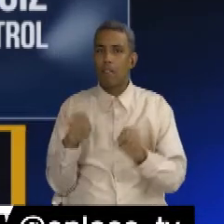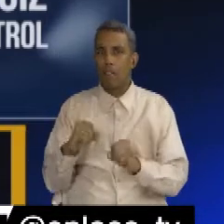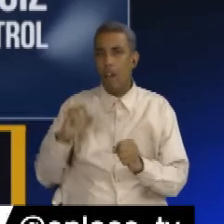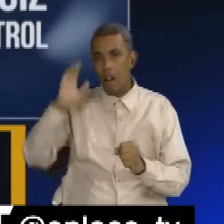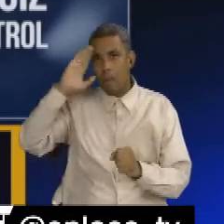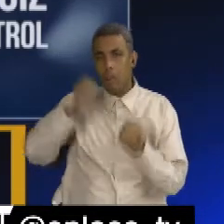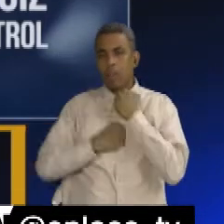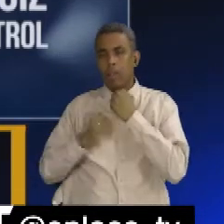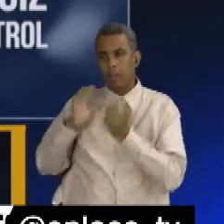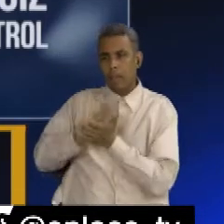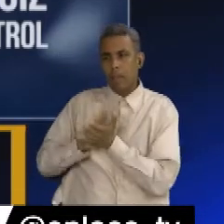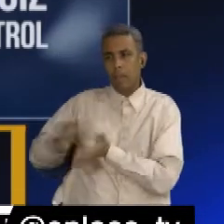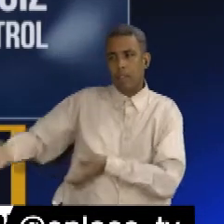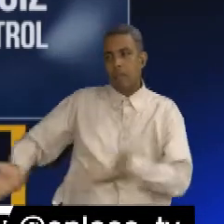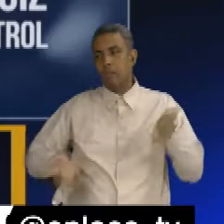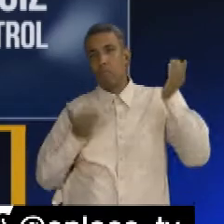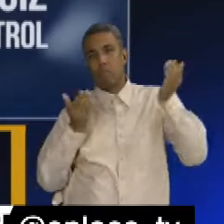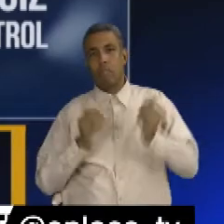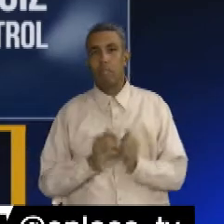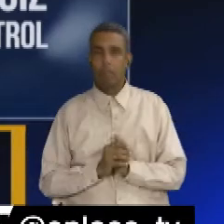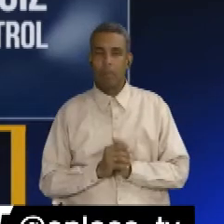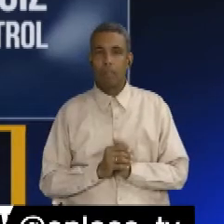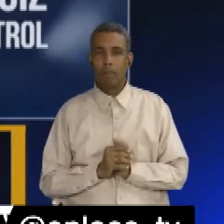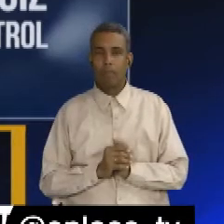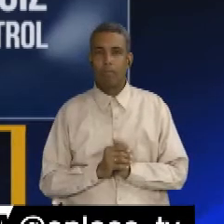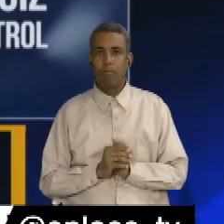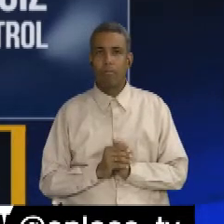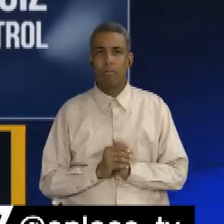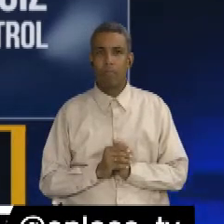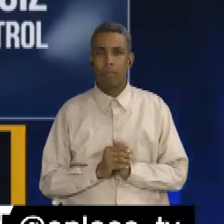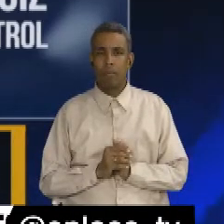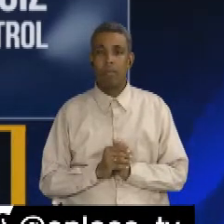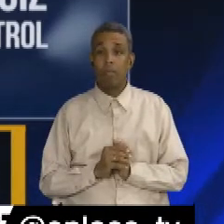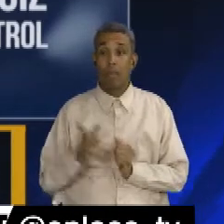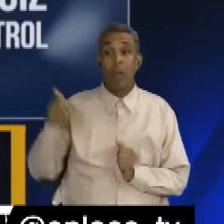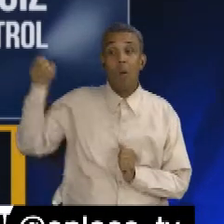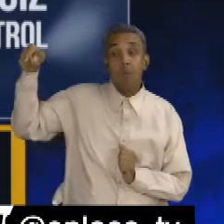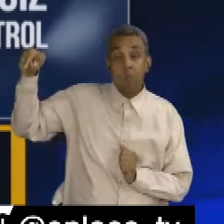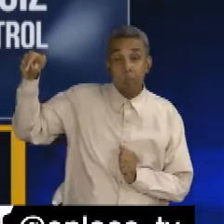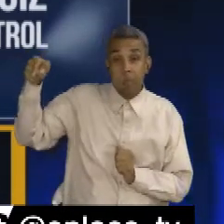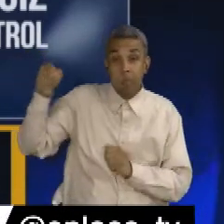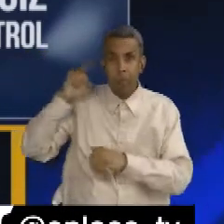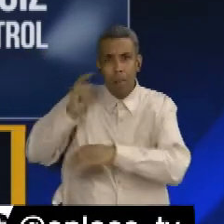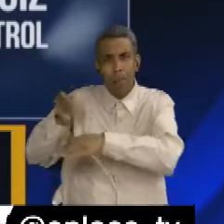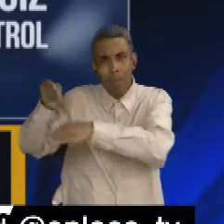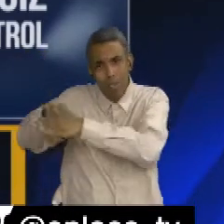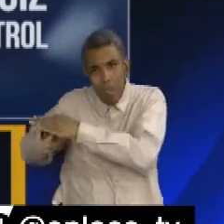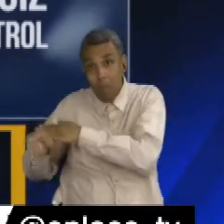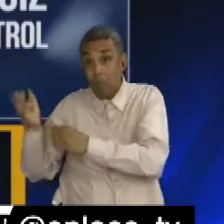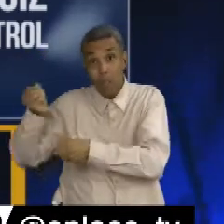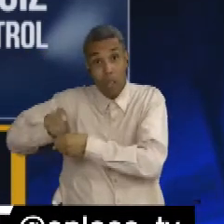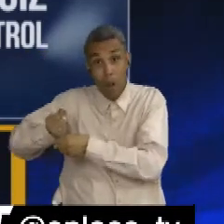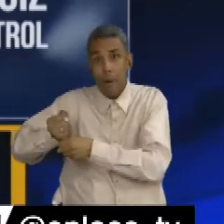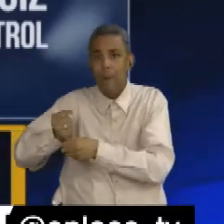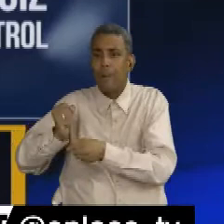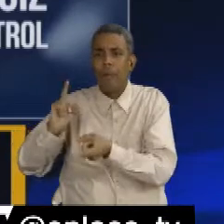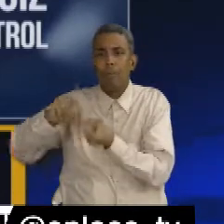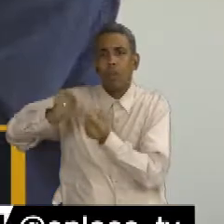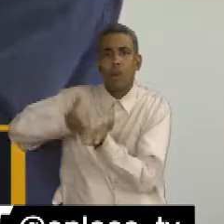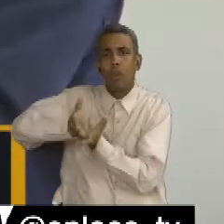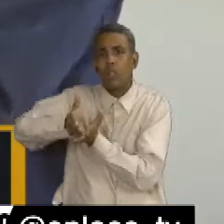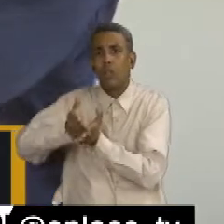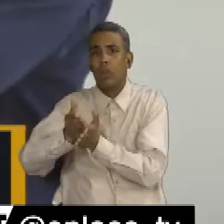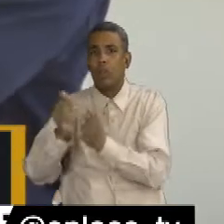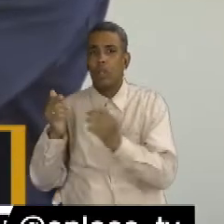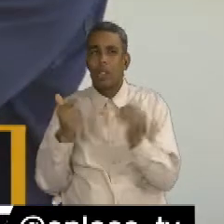Seguimos, digamos, y desde eso seguimos también con nuestro personal ahí en la estación sin poder salir y sin hacer los cambios que te comentaba.